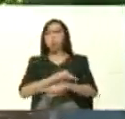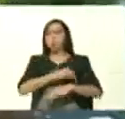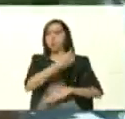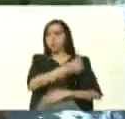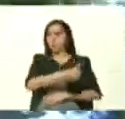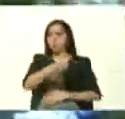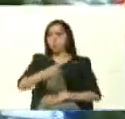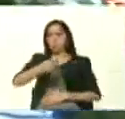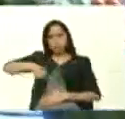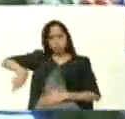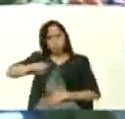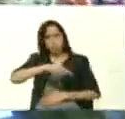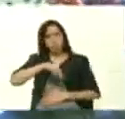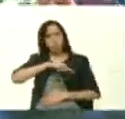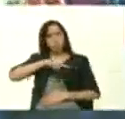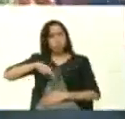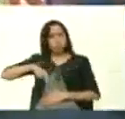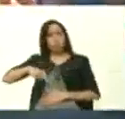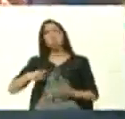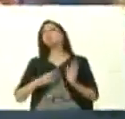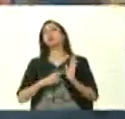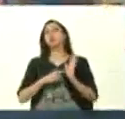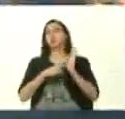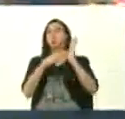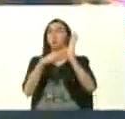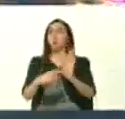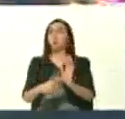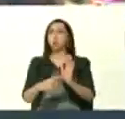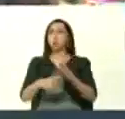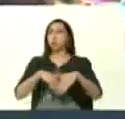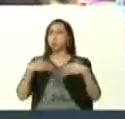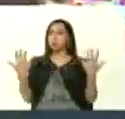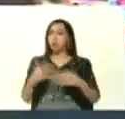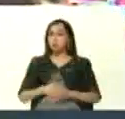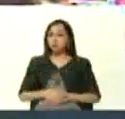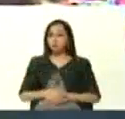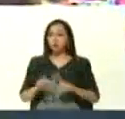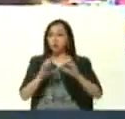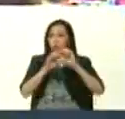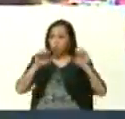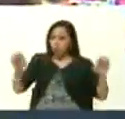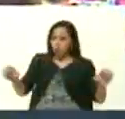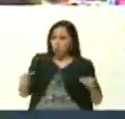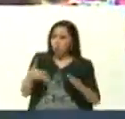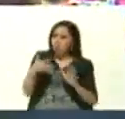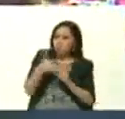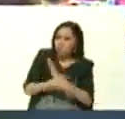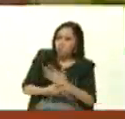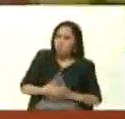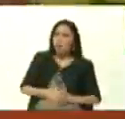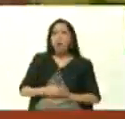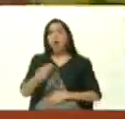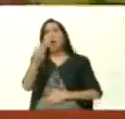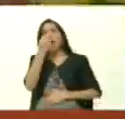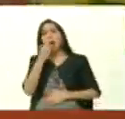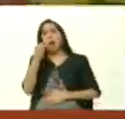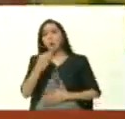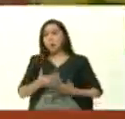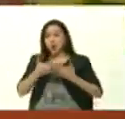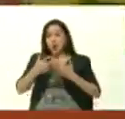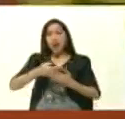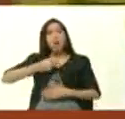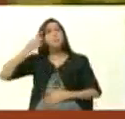ministra. Bueno, nos encontramos mostrando, vicepresidenta, el componente de educación emancipadora, prosoberanía alimentaria que tiene nuestra